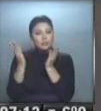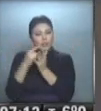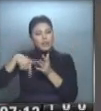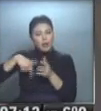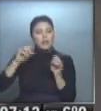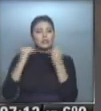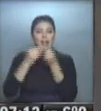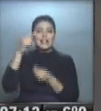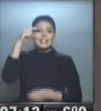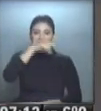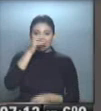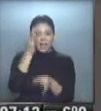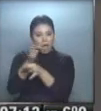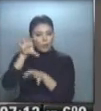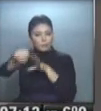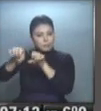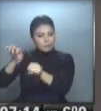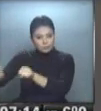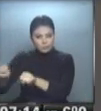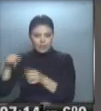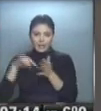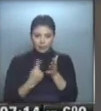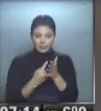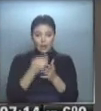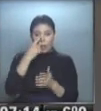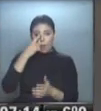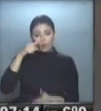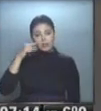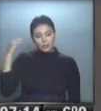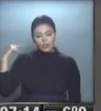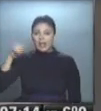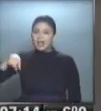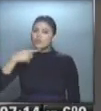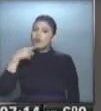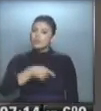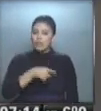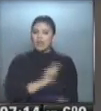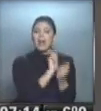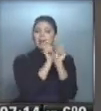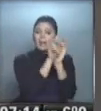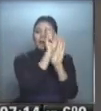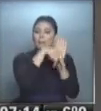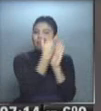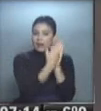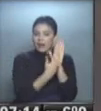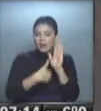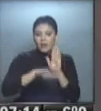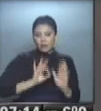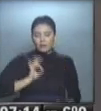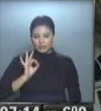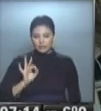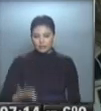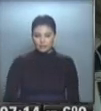tomadas 7 escuelas de la ciudad de Buenos Aires durante los últimos días y en rechazo al cambio de currícula previsto para el próximo año.